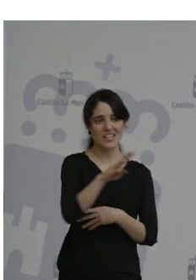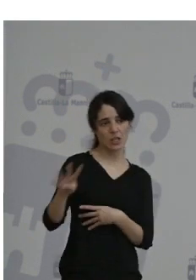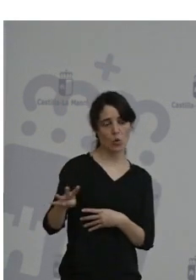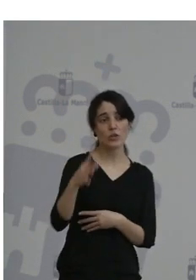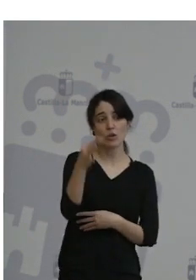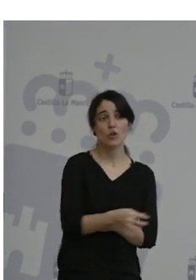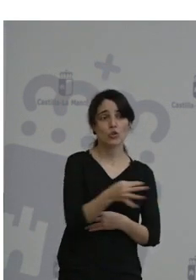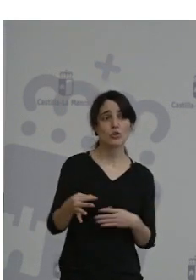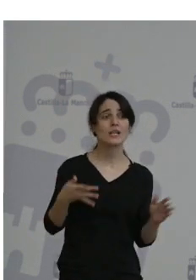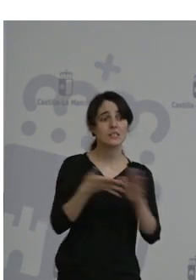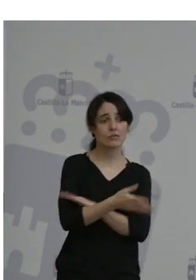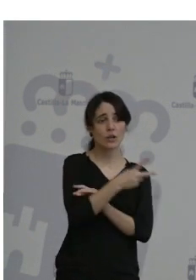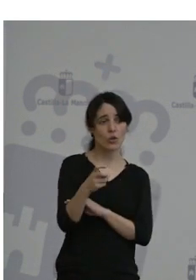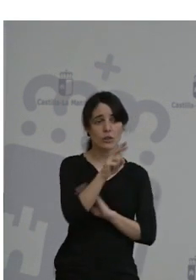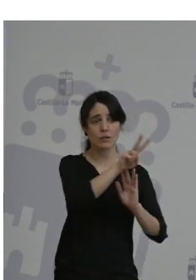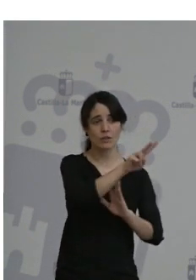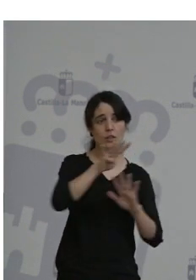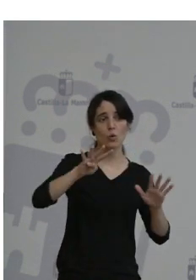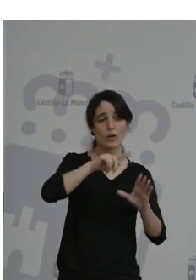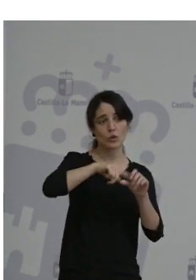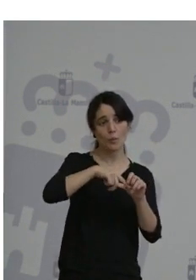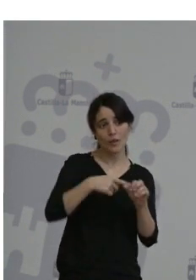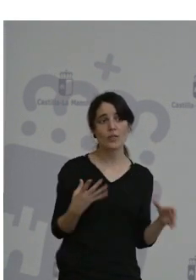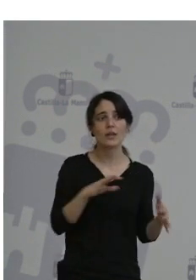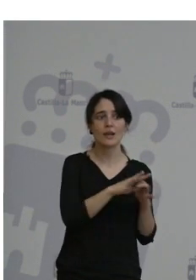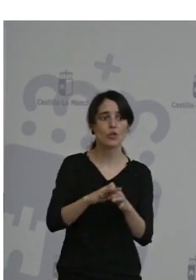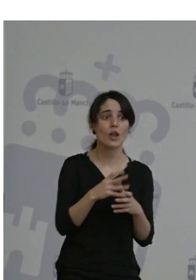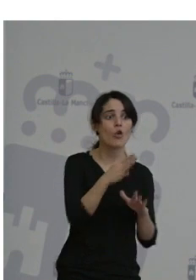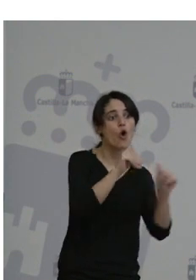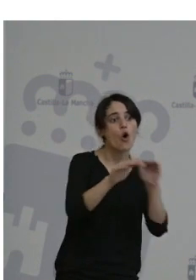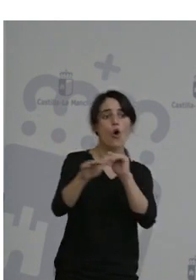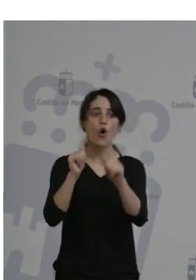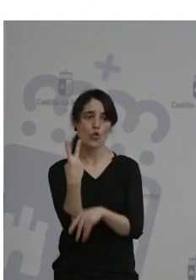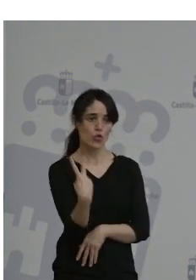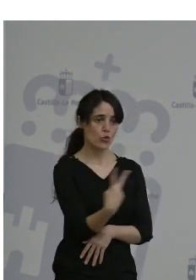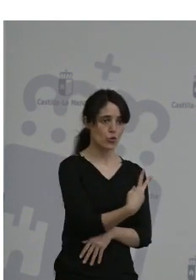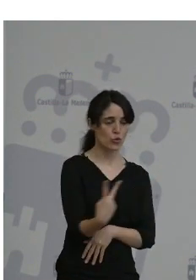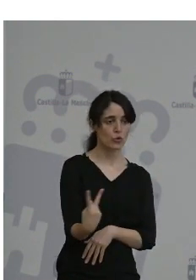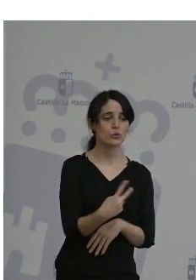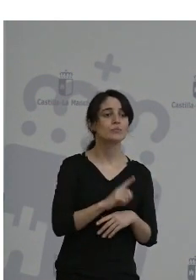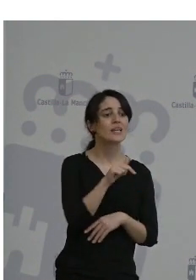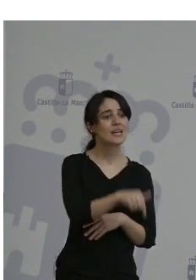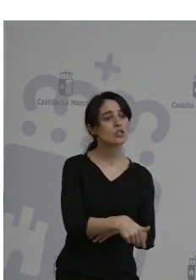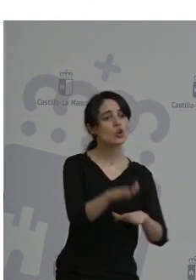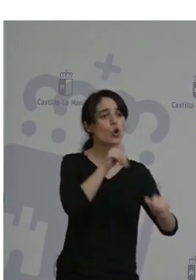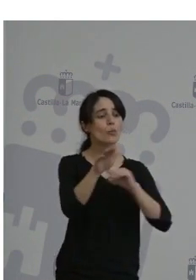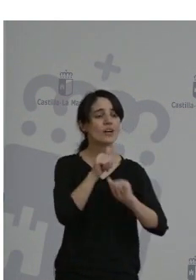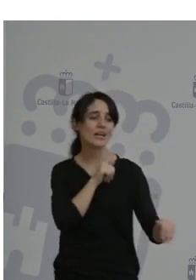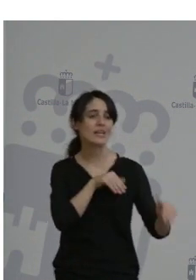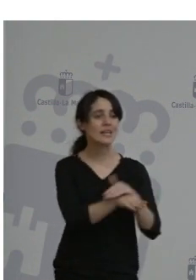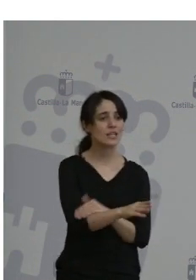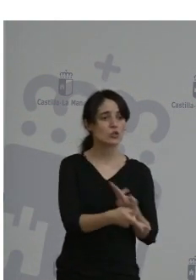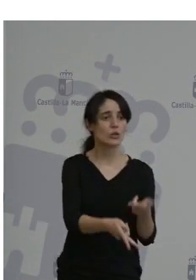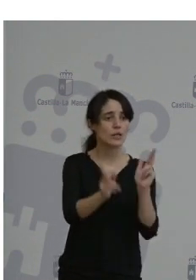424 plazas correspondientes a ambas ofertas, que serán convocadas por ingreso libre y estarán reservadas